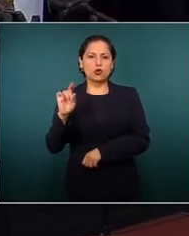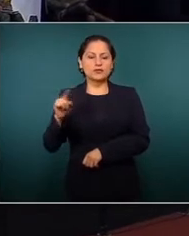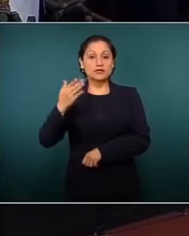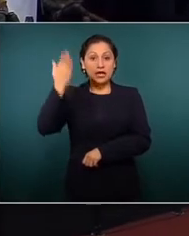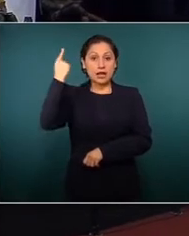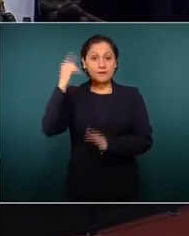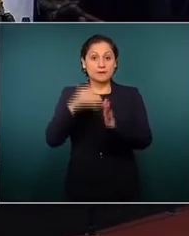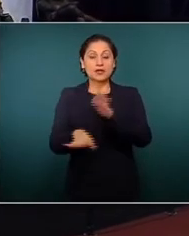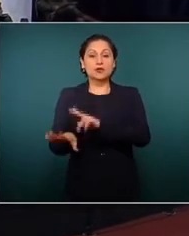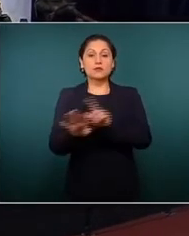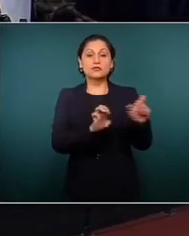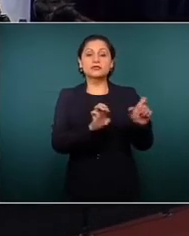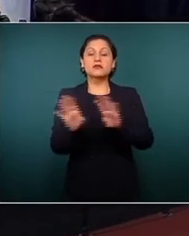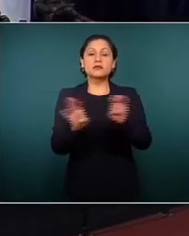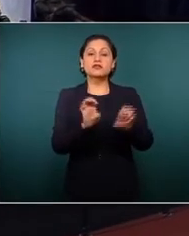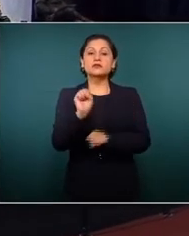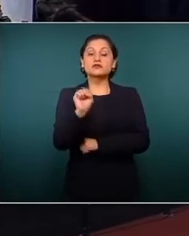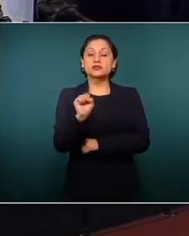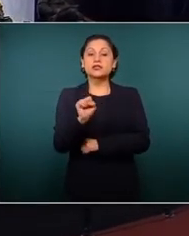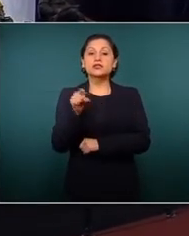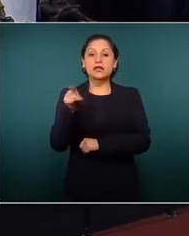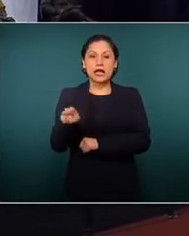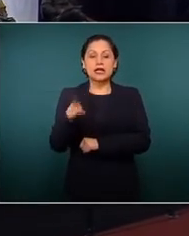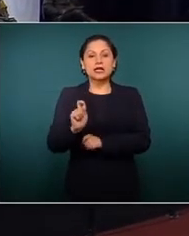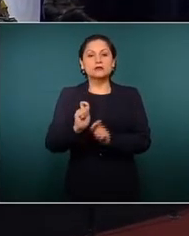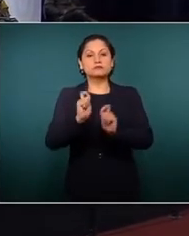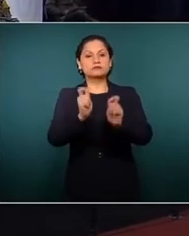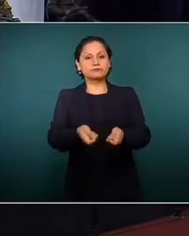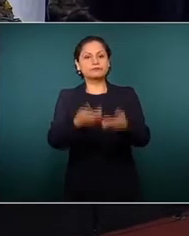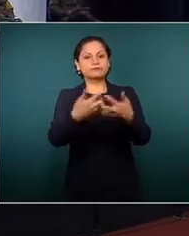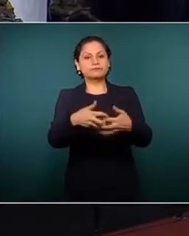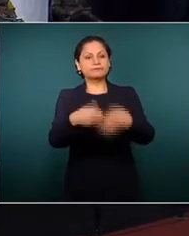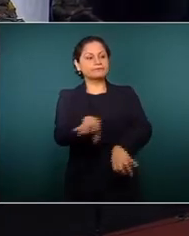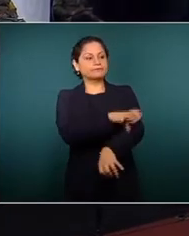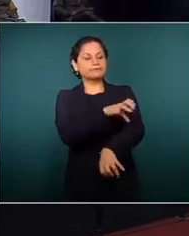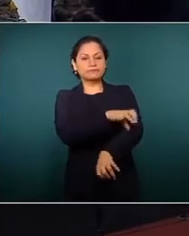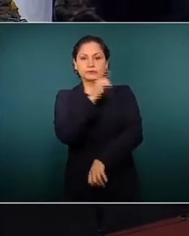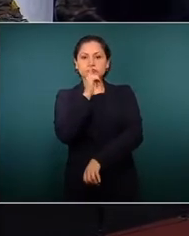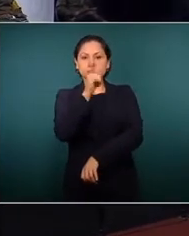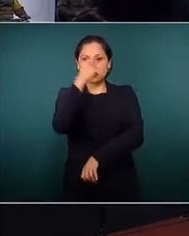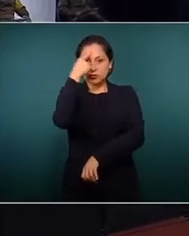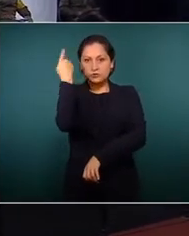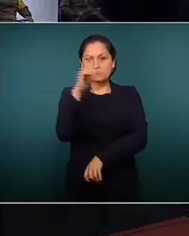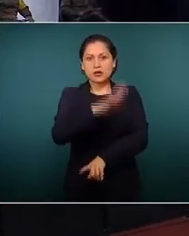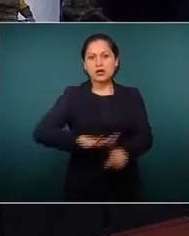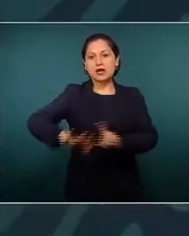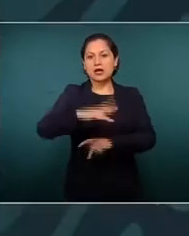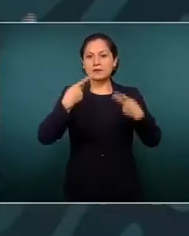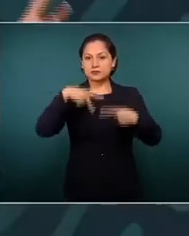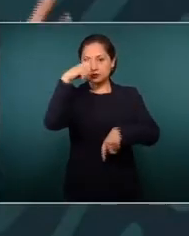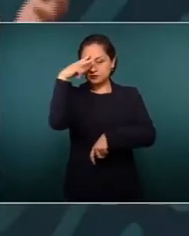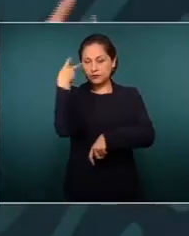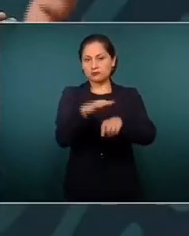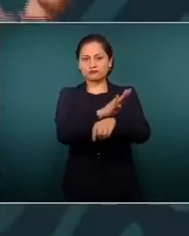nacionalizó la industria eléctrica. para beneficio de los mexicanos. Entonces, lo